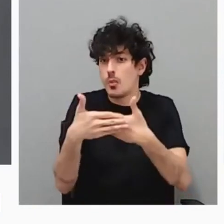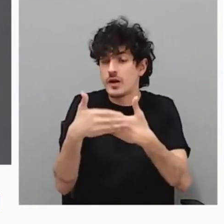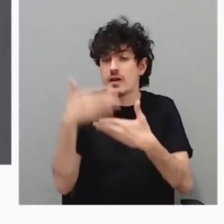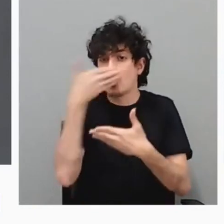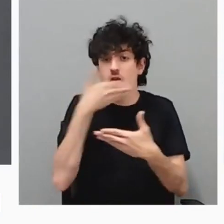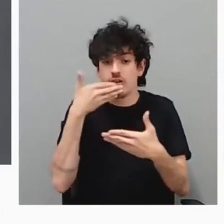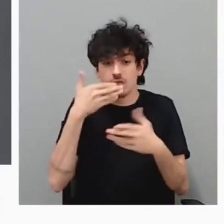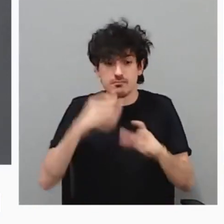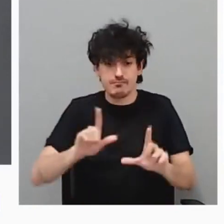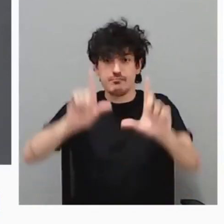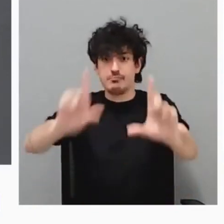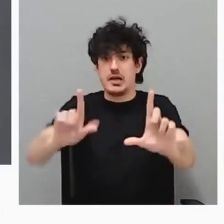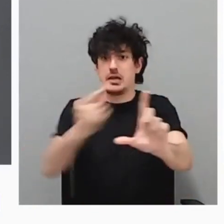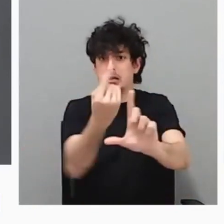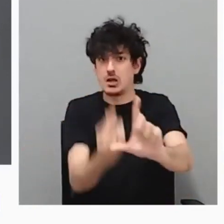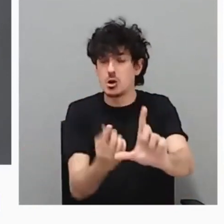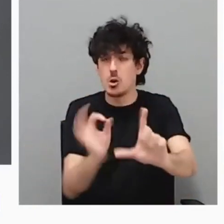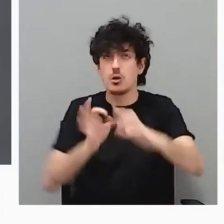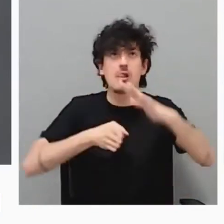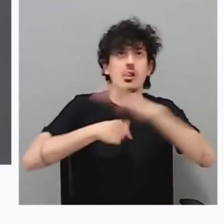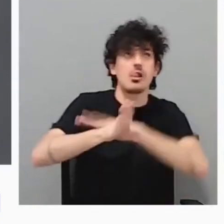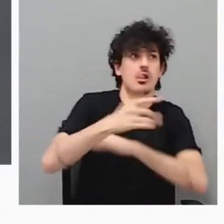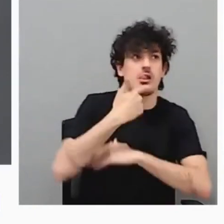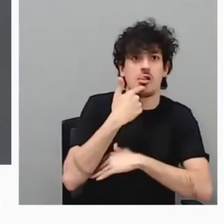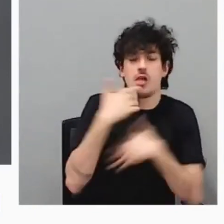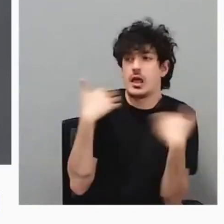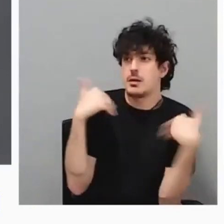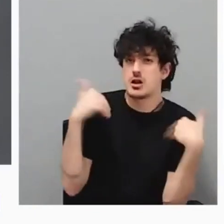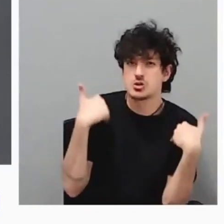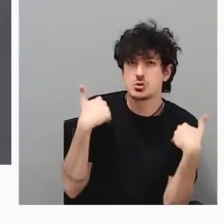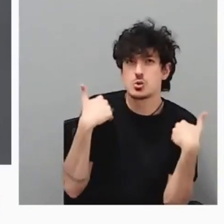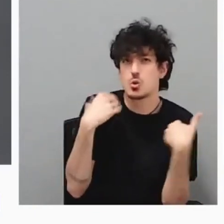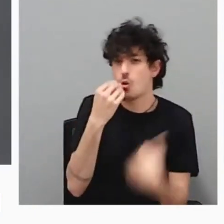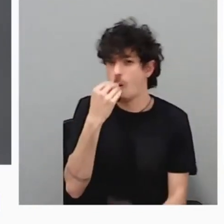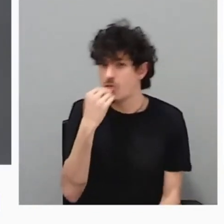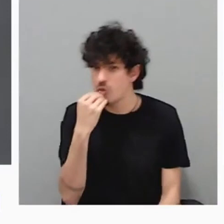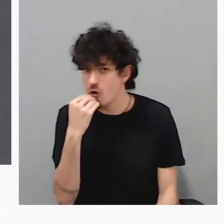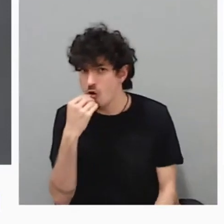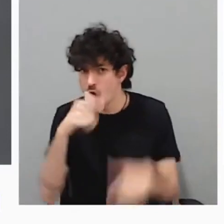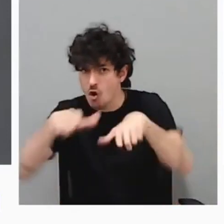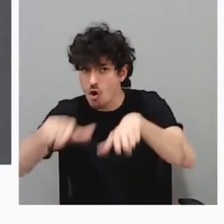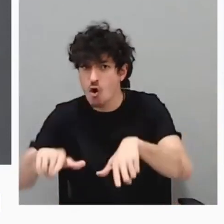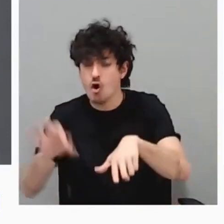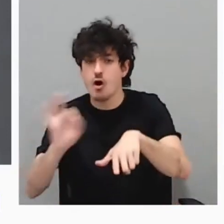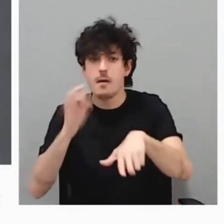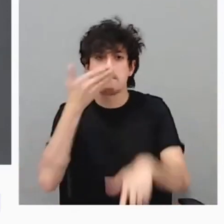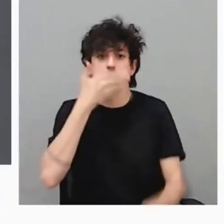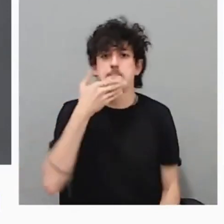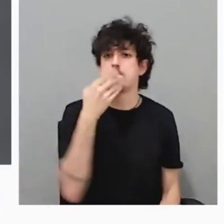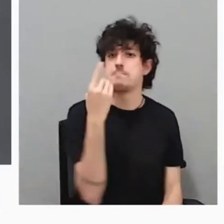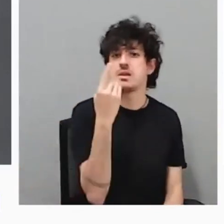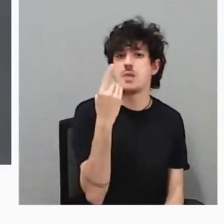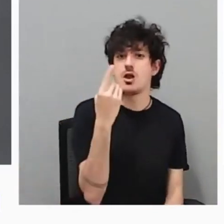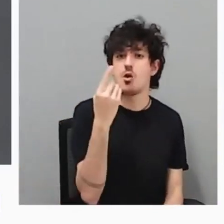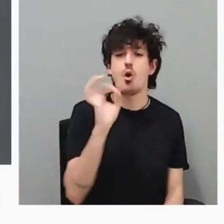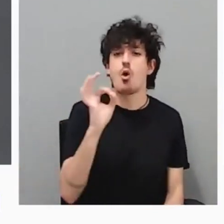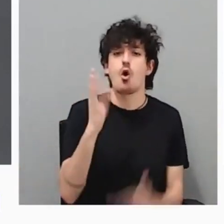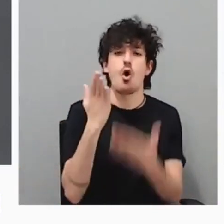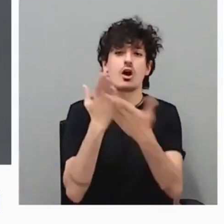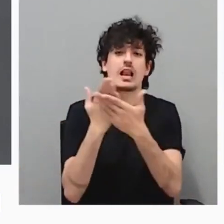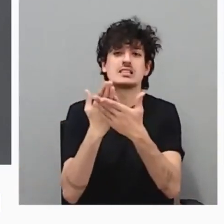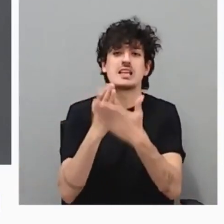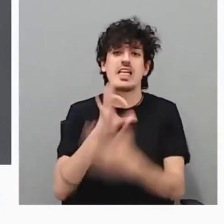cuando entras dentro pone gimnasio, comedor, aula de primero de primaria o clase de la señora Miriam, ¿vale? Esto es